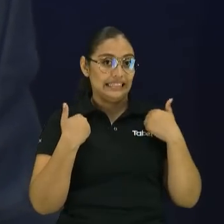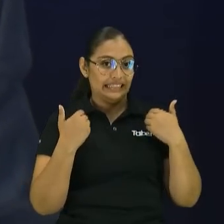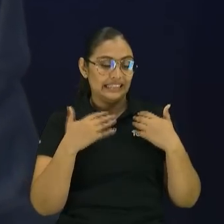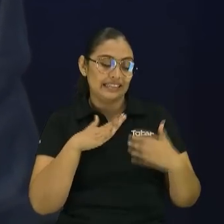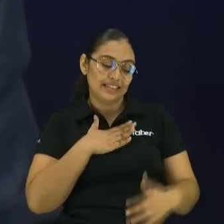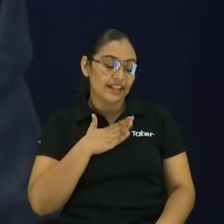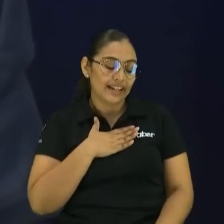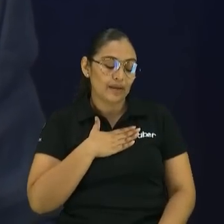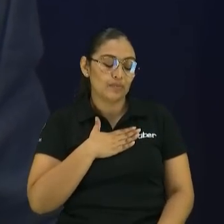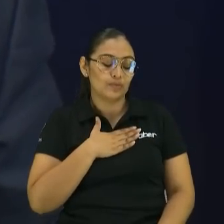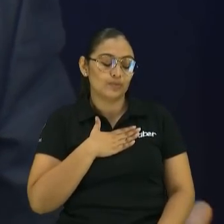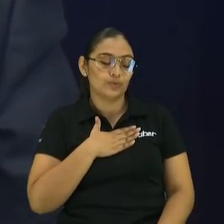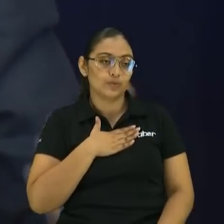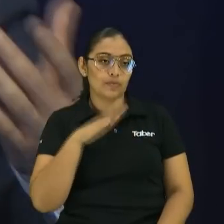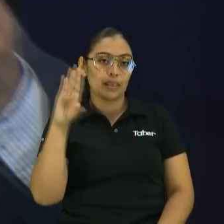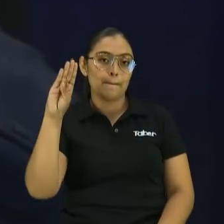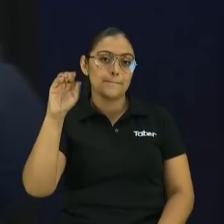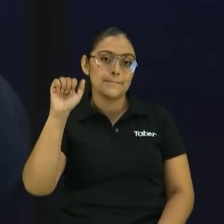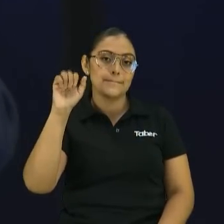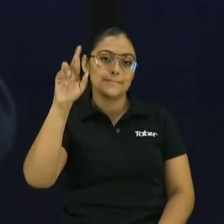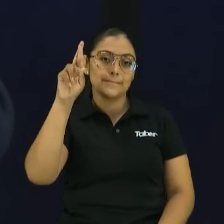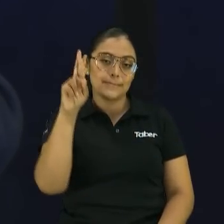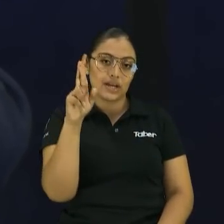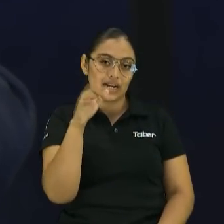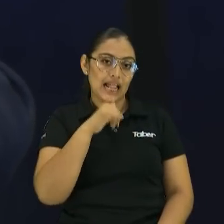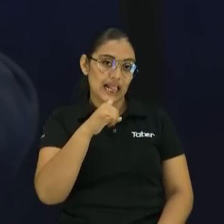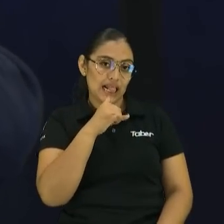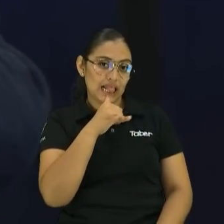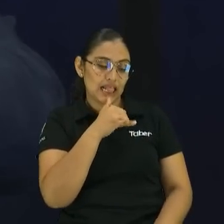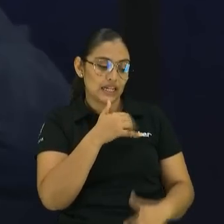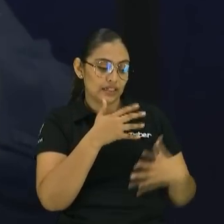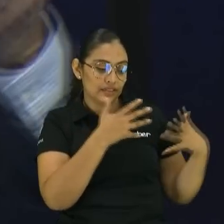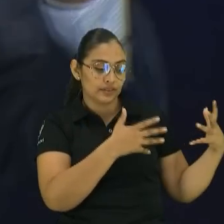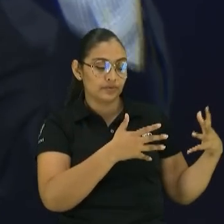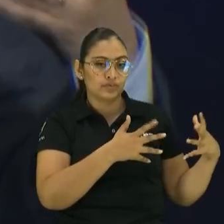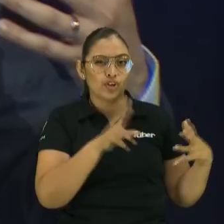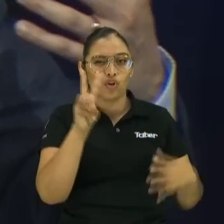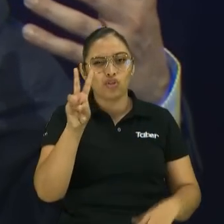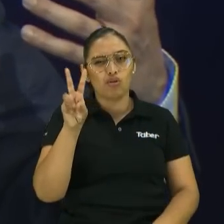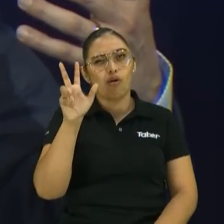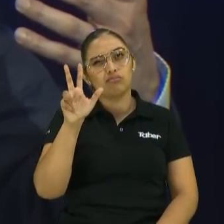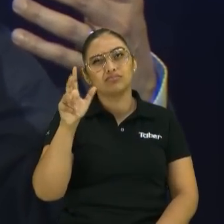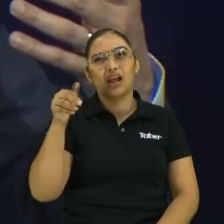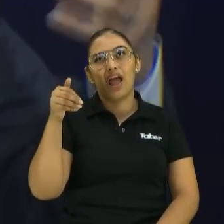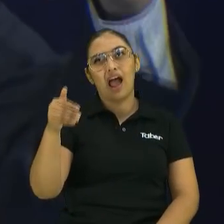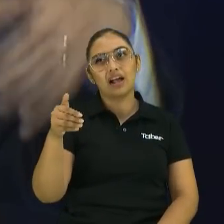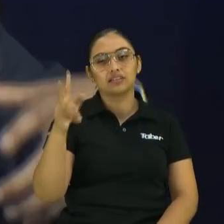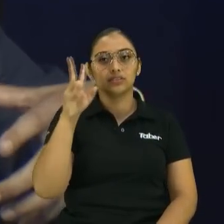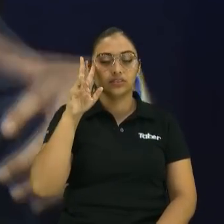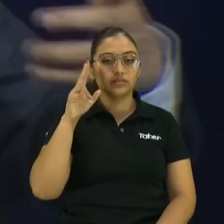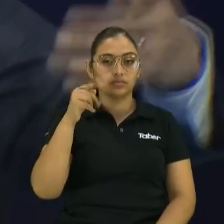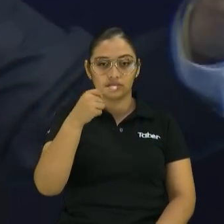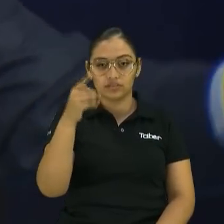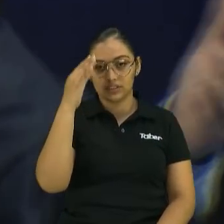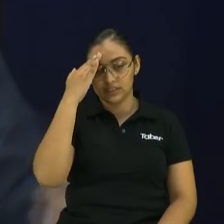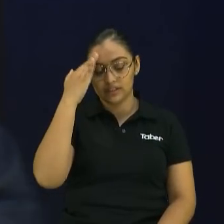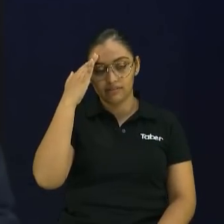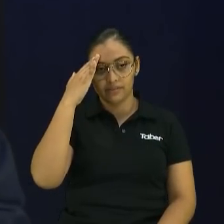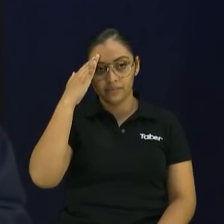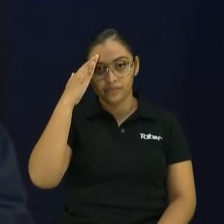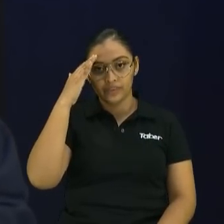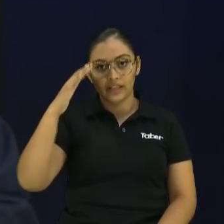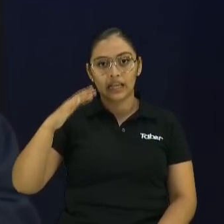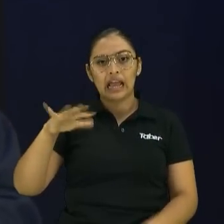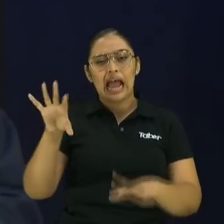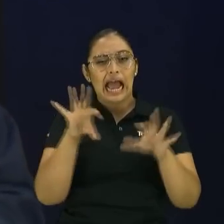de manejar por ejemplo hace muchos años dos o tres años la mayoría de embajadas en El Salvador mandan regalos